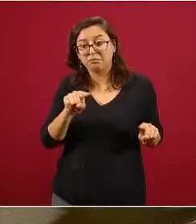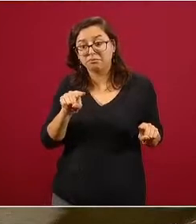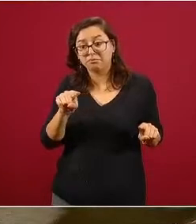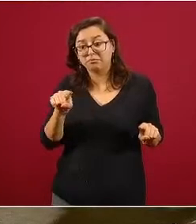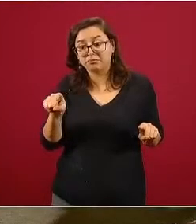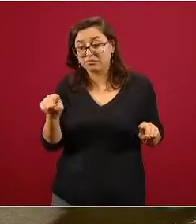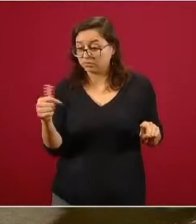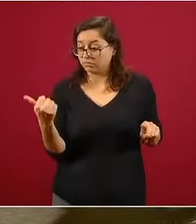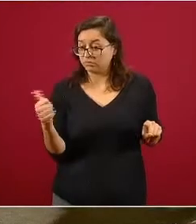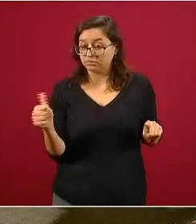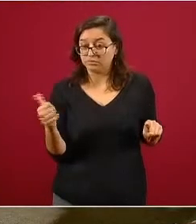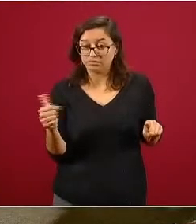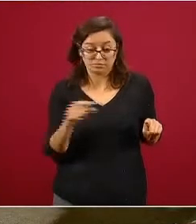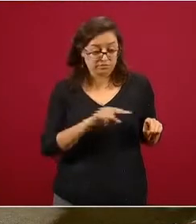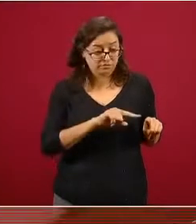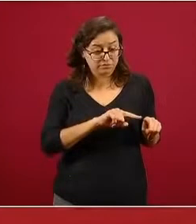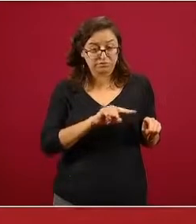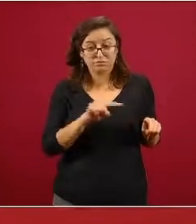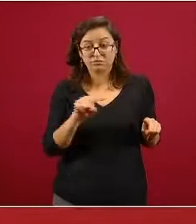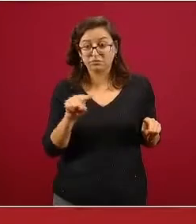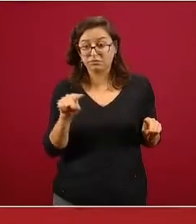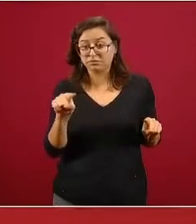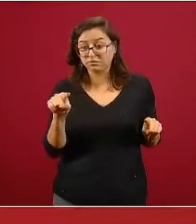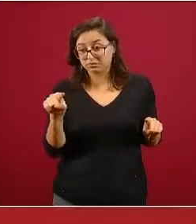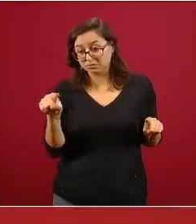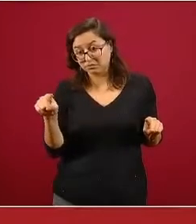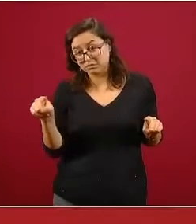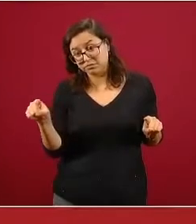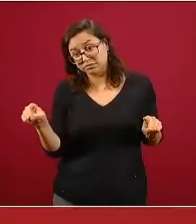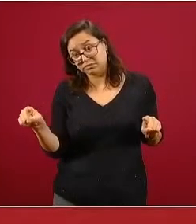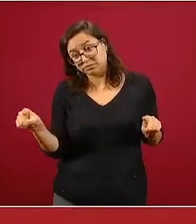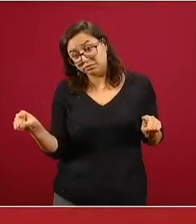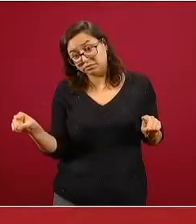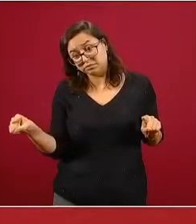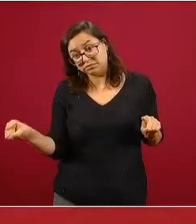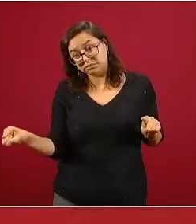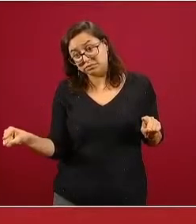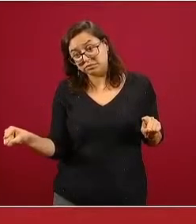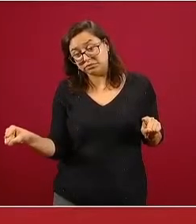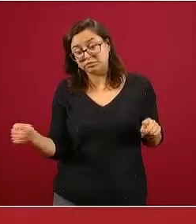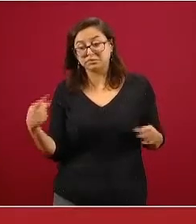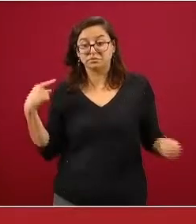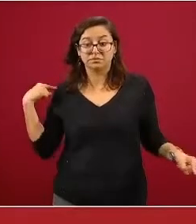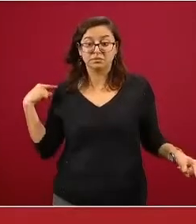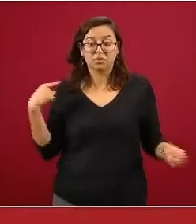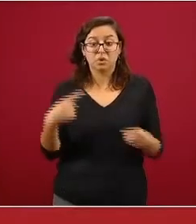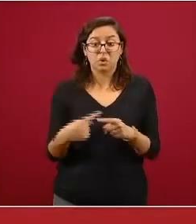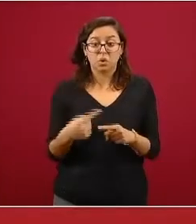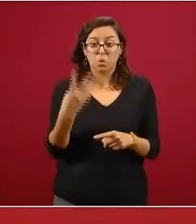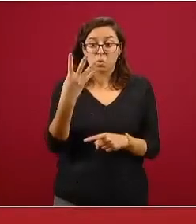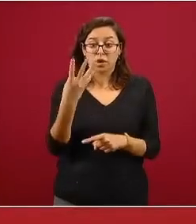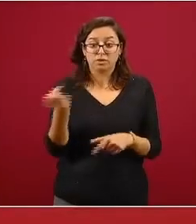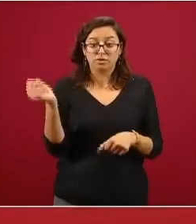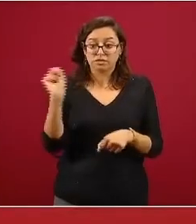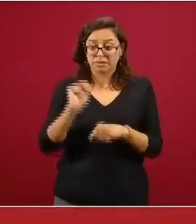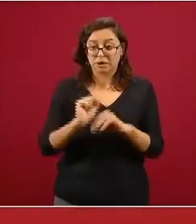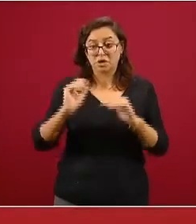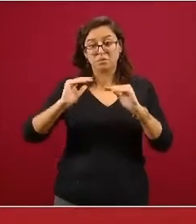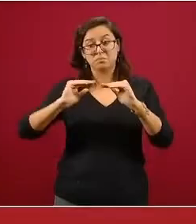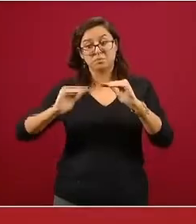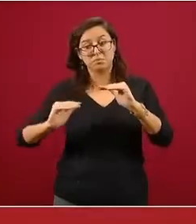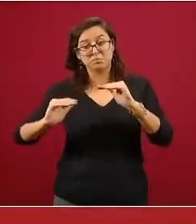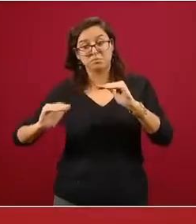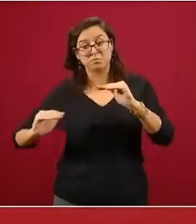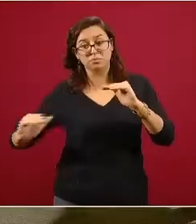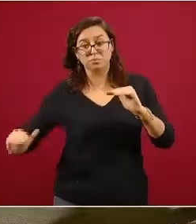en agosto ya llegamos a un punto de meseta que empezó a descender en las últimas 4 semanas. Llevamos 4 semanas de